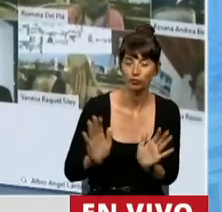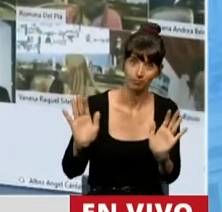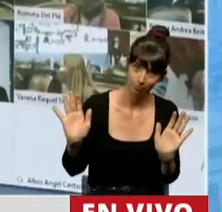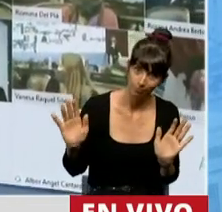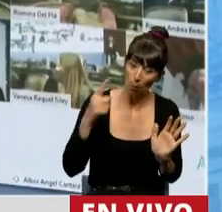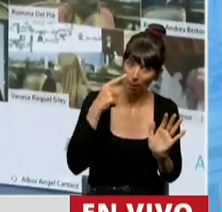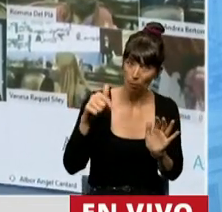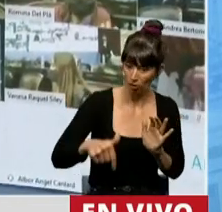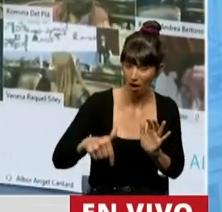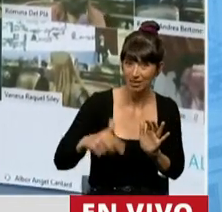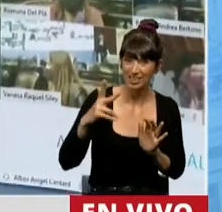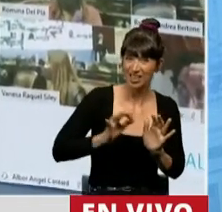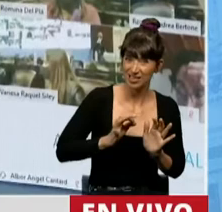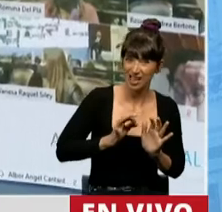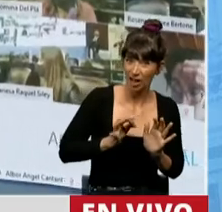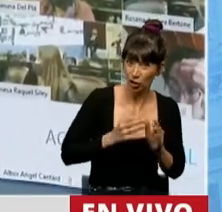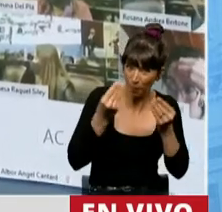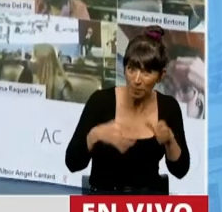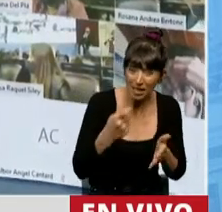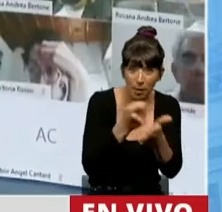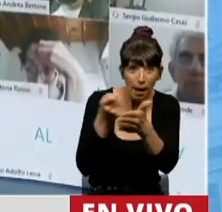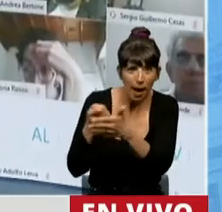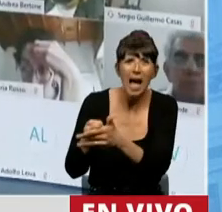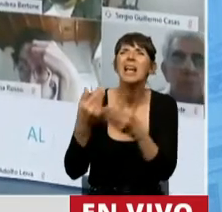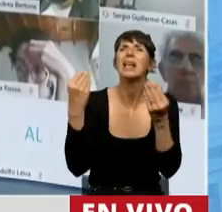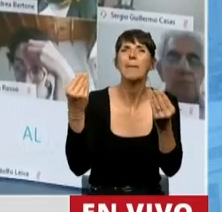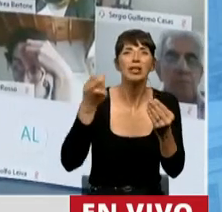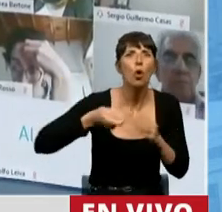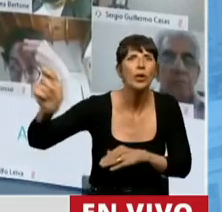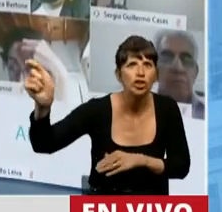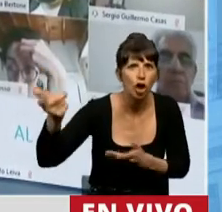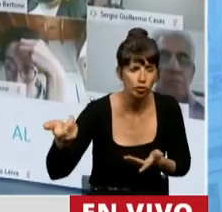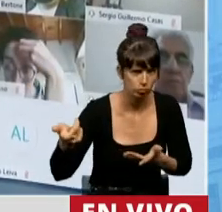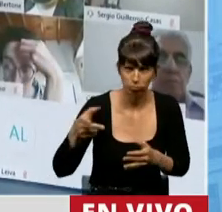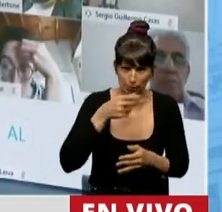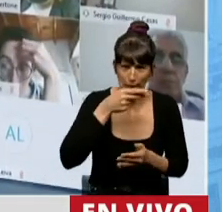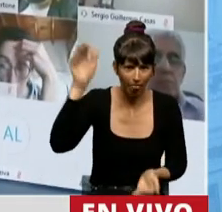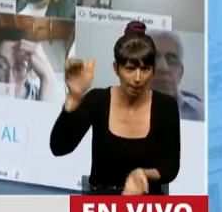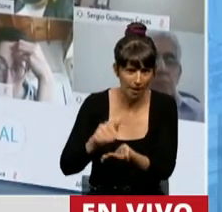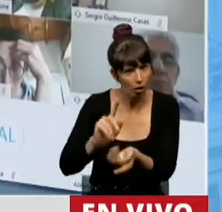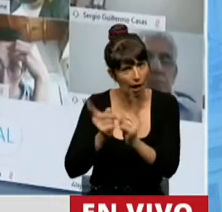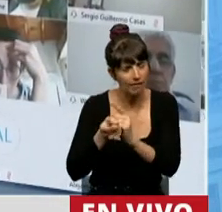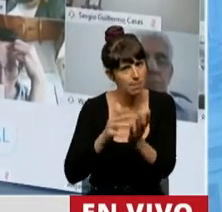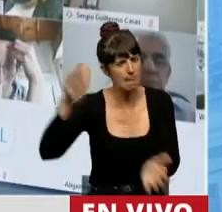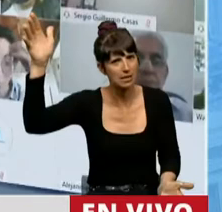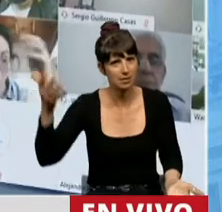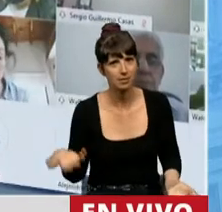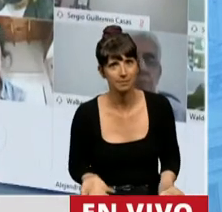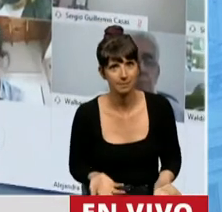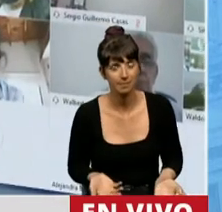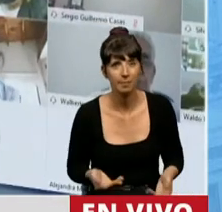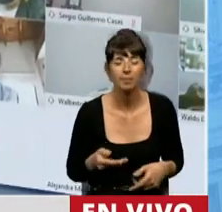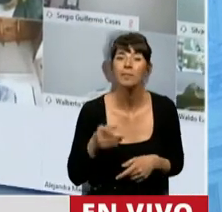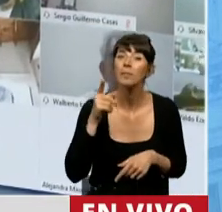a 3 años de la reparación, ¿qué pasó con la litigiosidad previsional? No solamente no disminuyó, sino que aumentó. Como bien